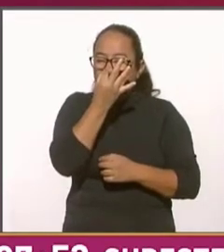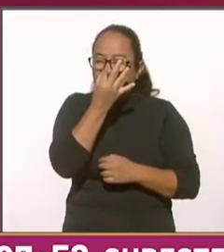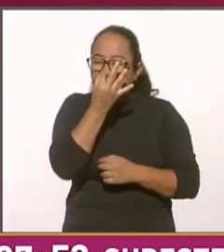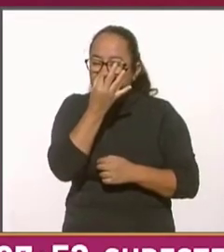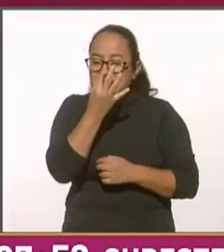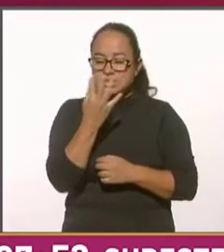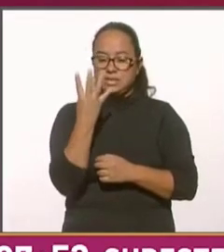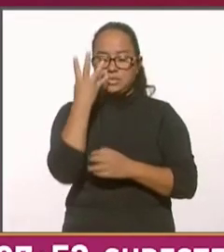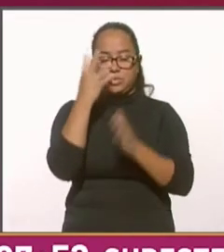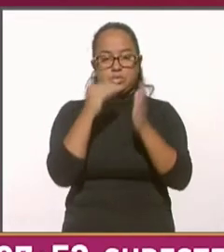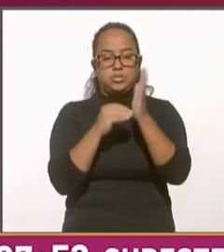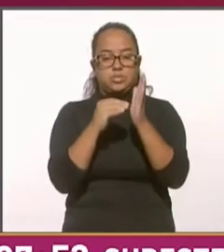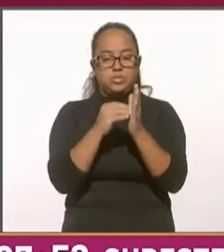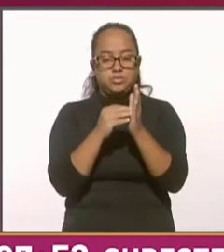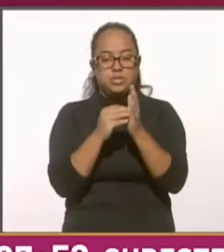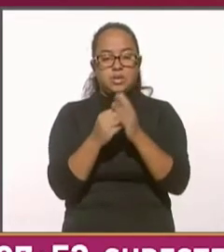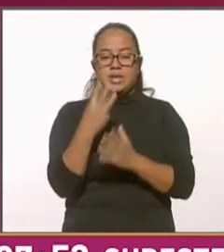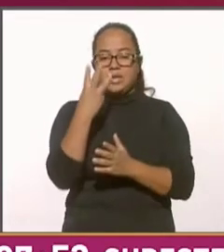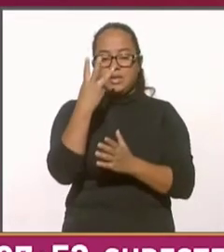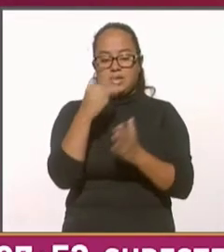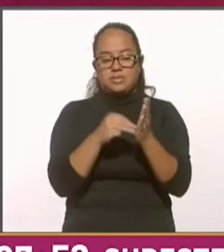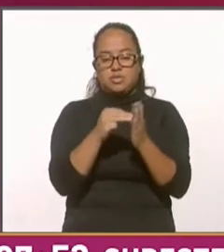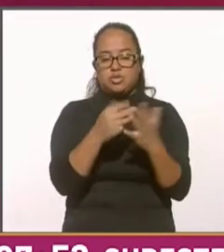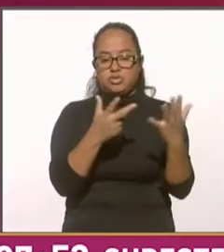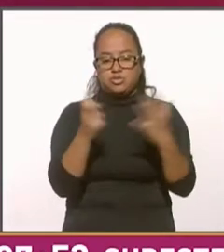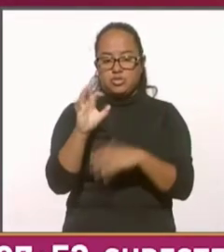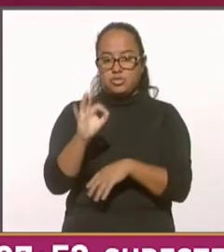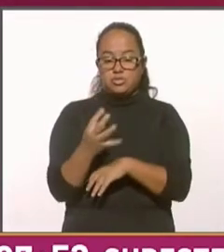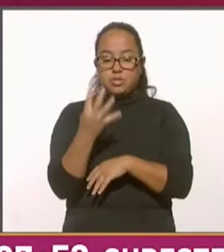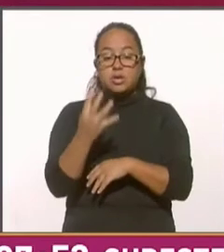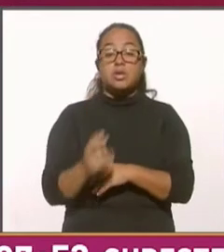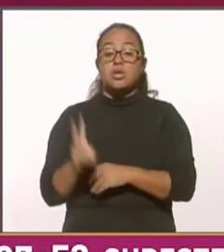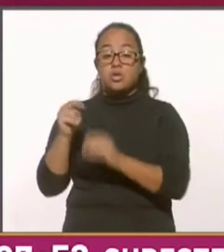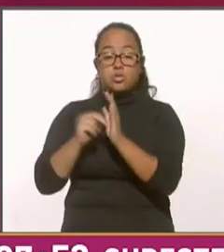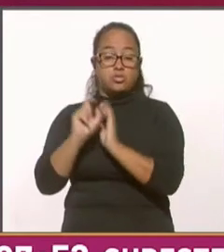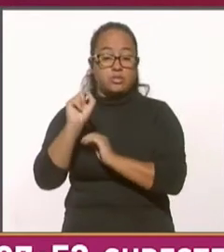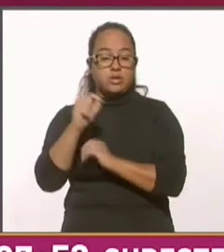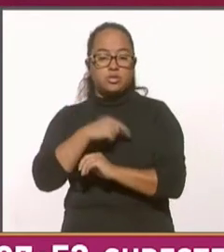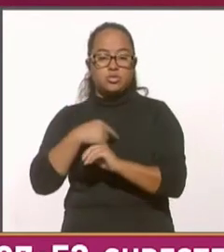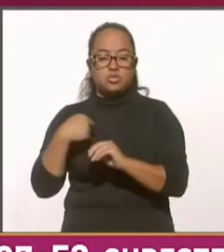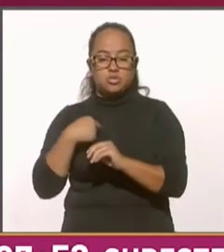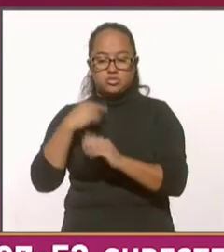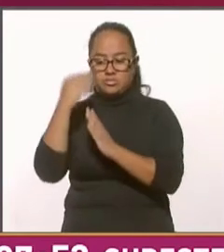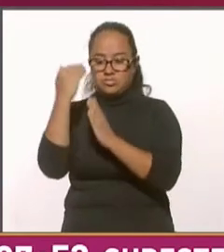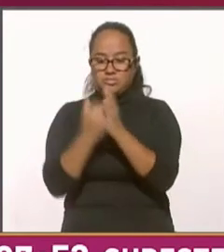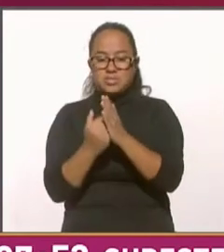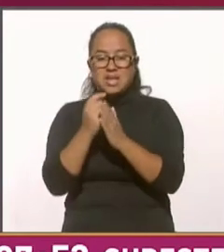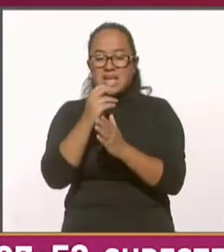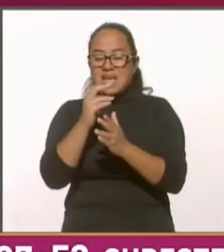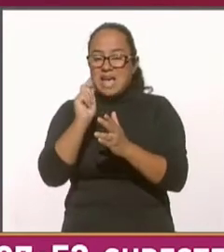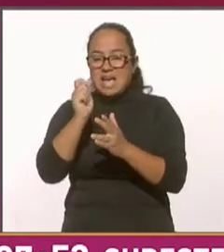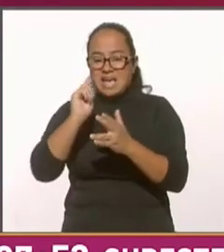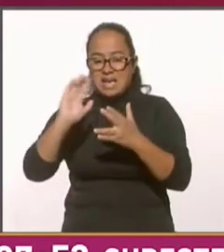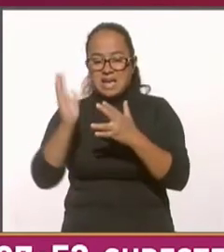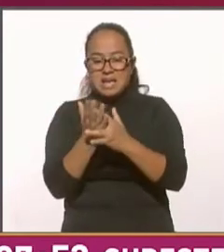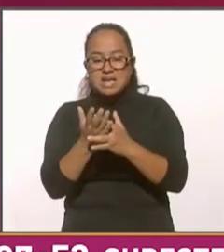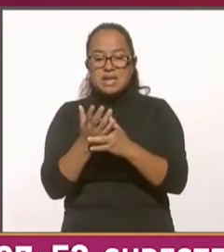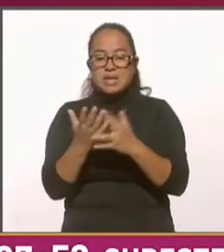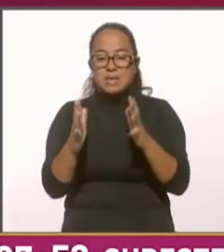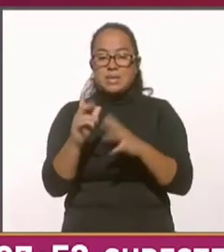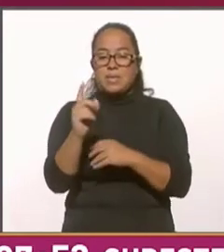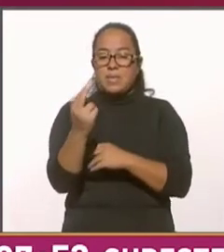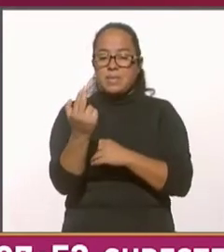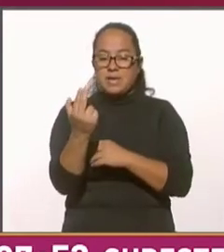4 millones, ¿no? 3,844. En el 20 bajamos casi a la mitad, que fueron alrededor de